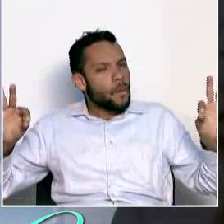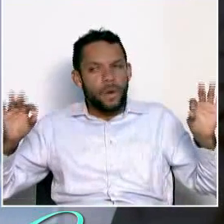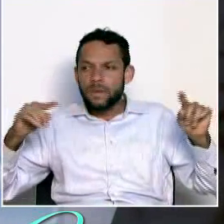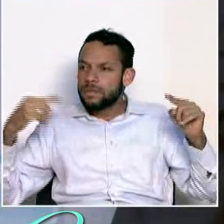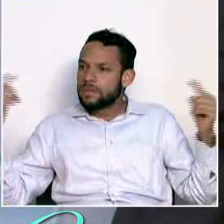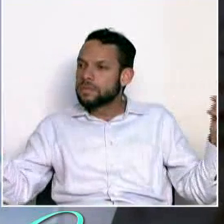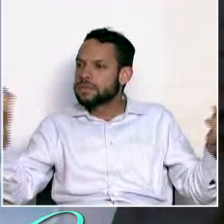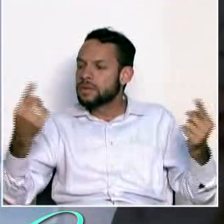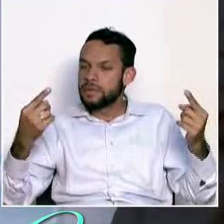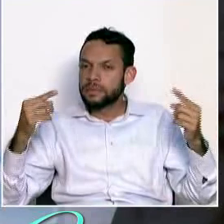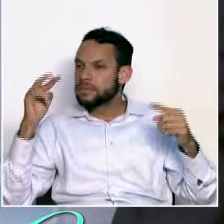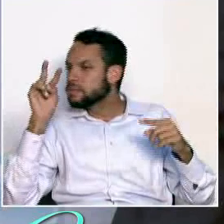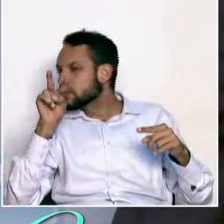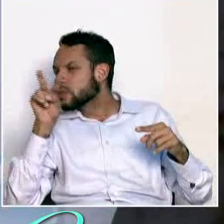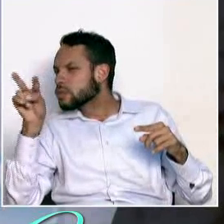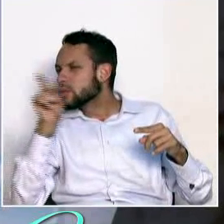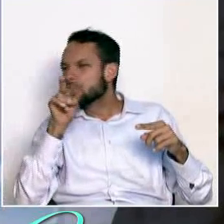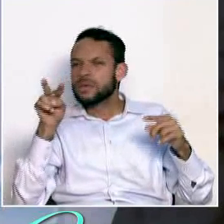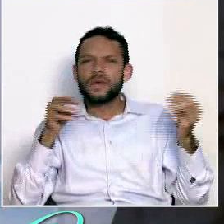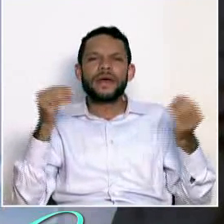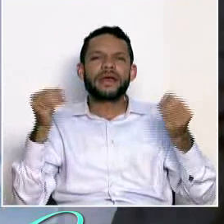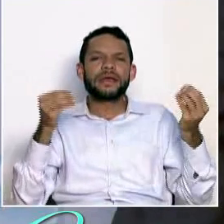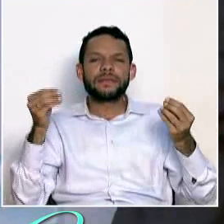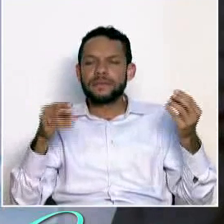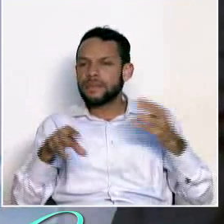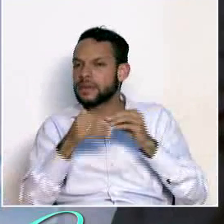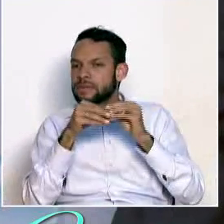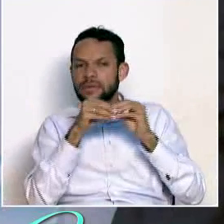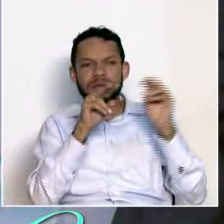¿Qué más captas? ¿Qué más sientes?